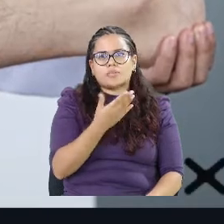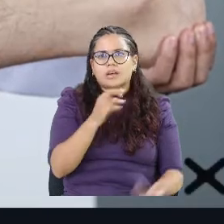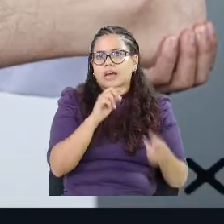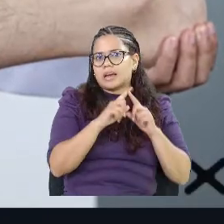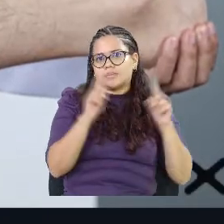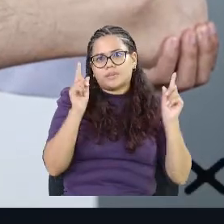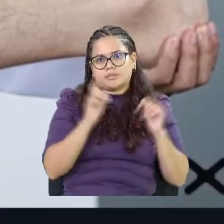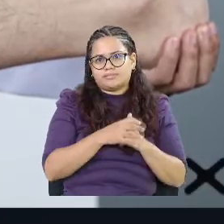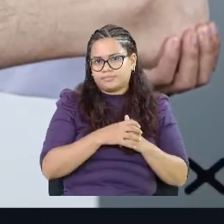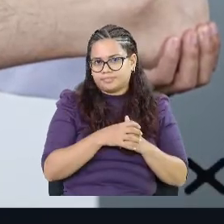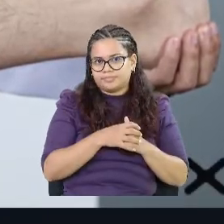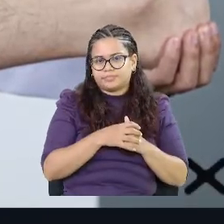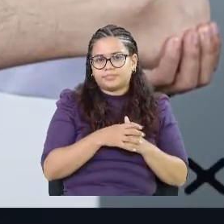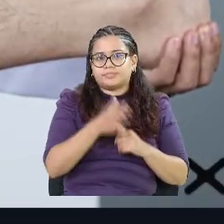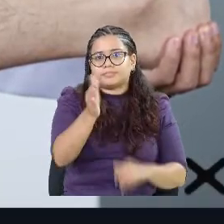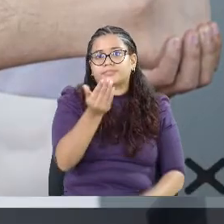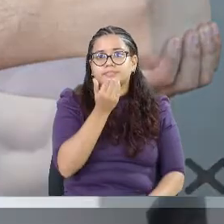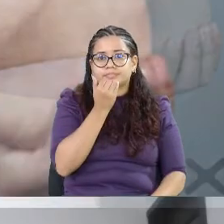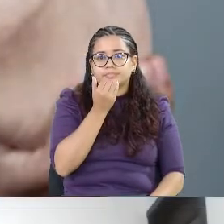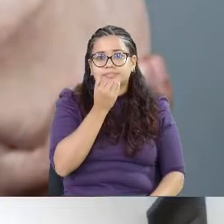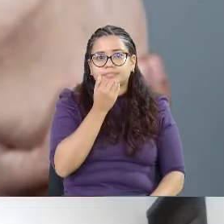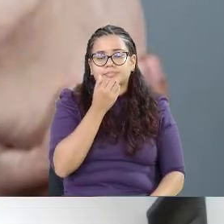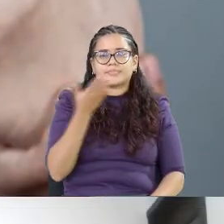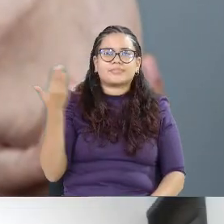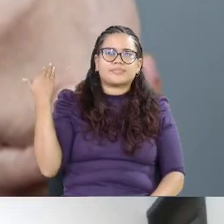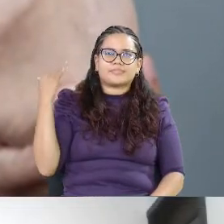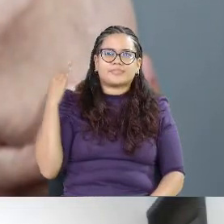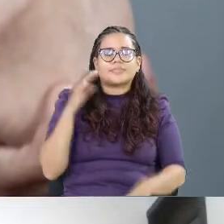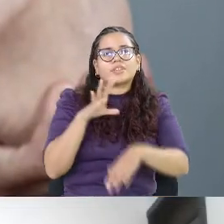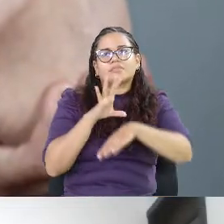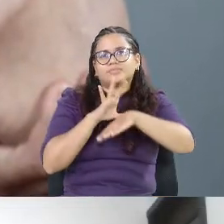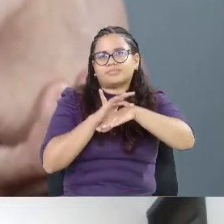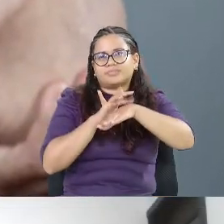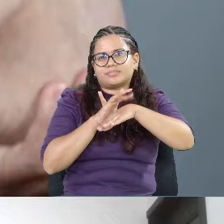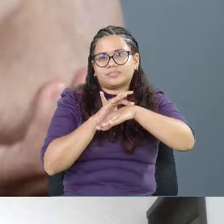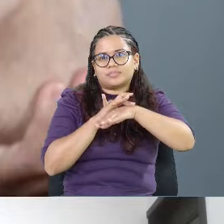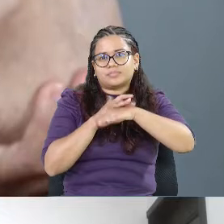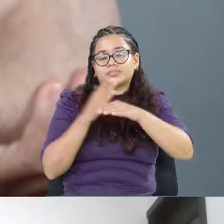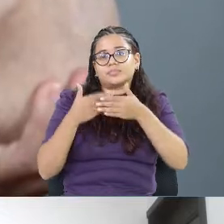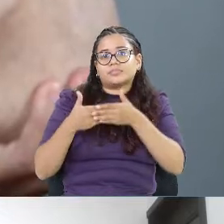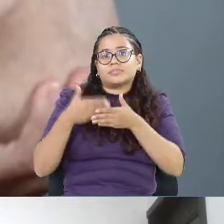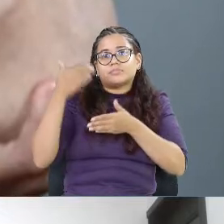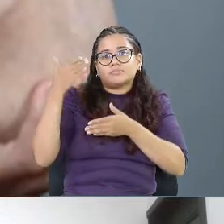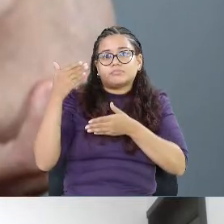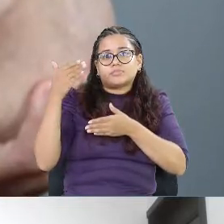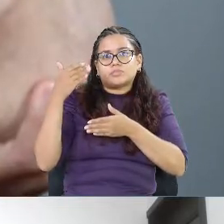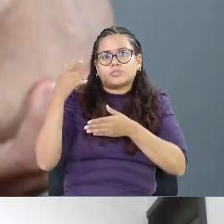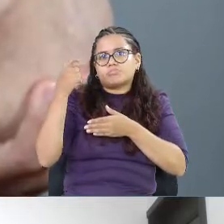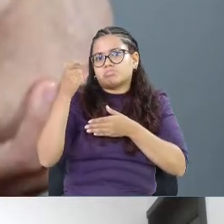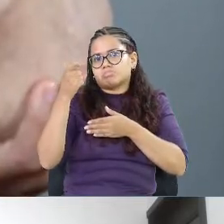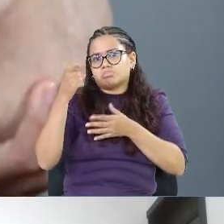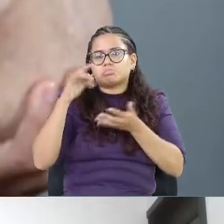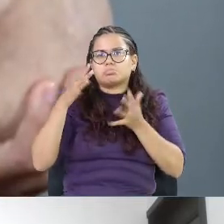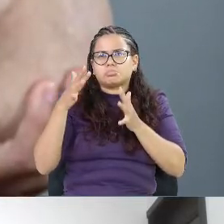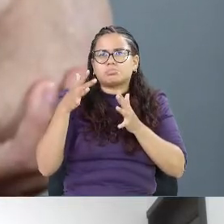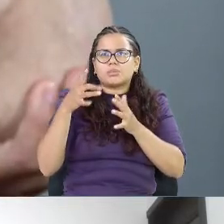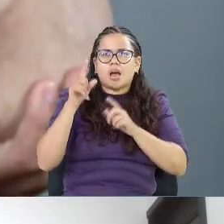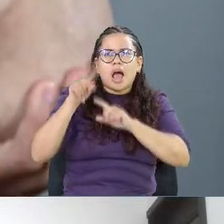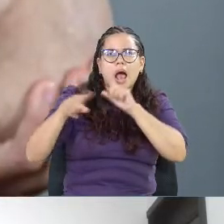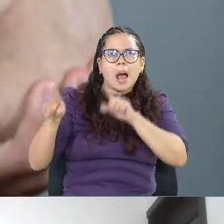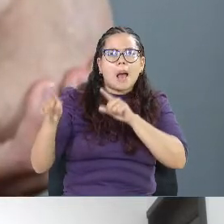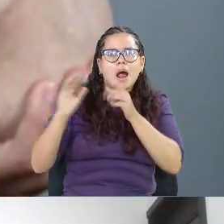En algunos casos, esa medicina empezamos a ver pequeñas alternativas o soluciones